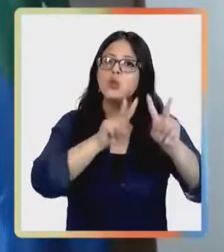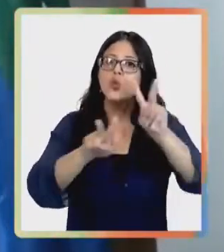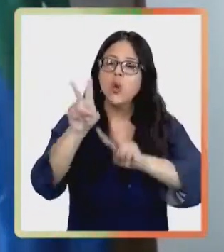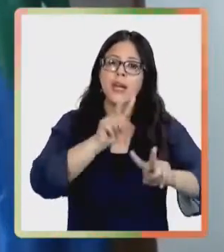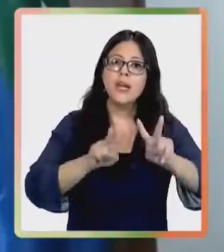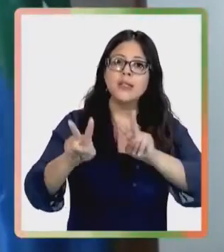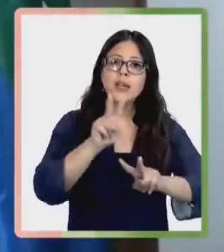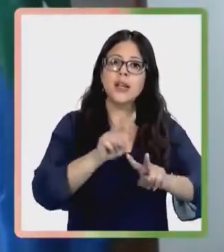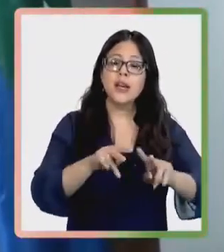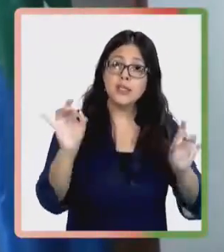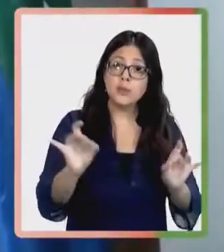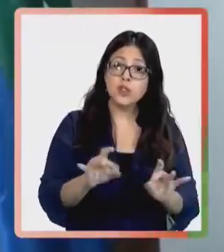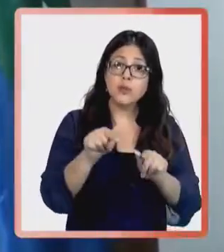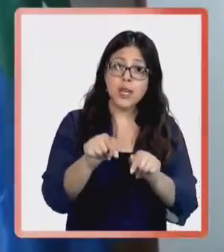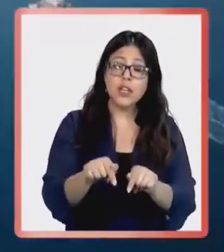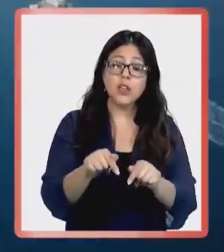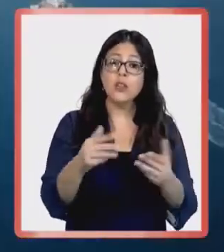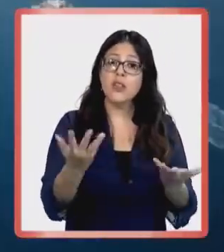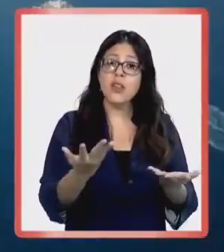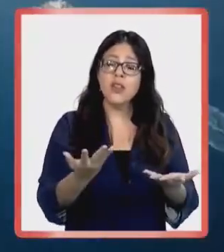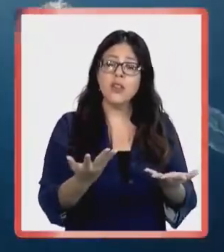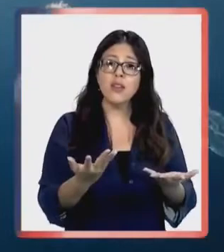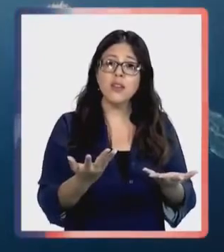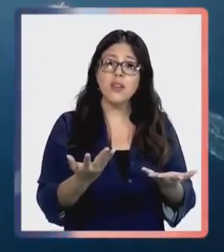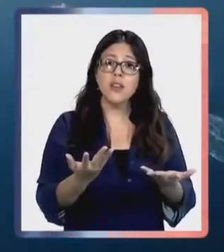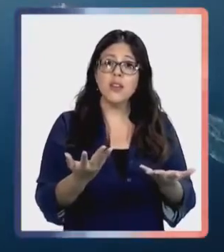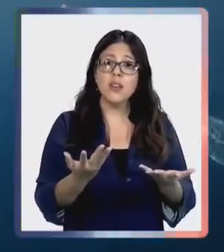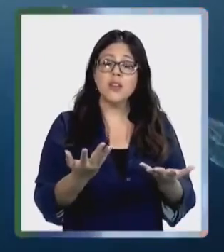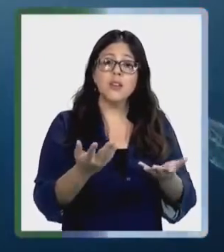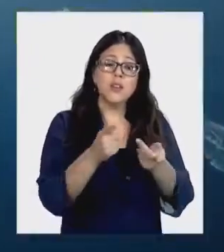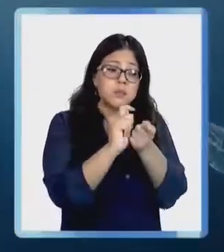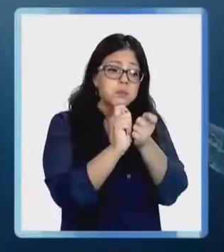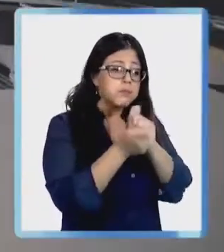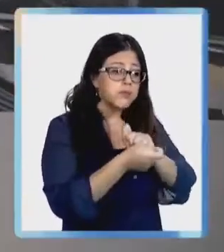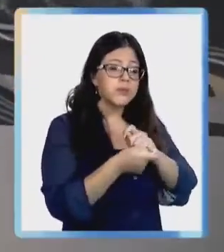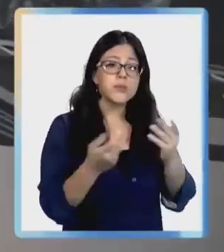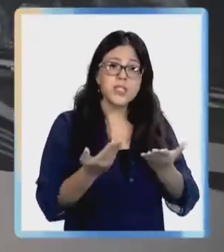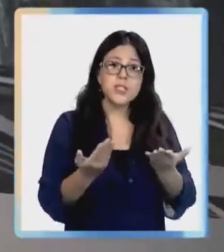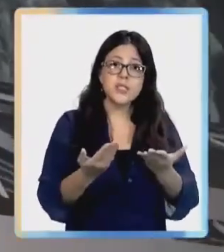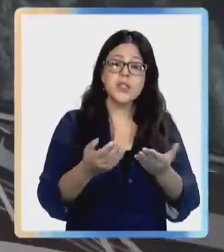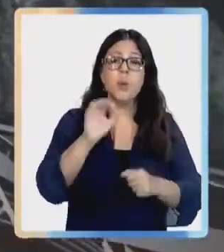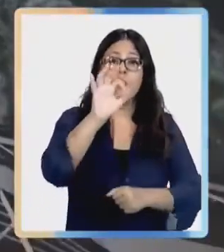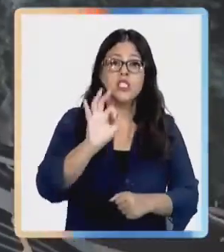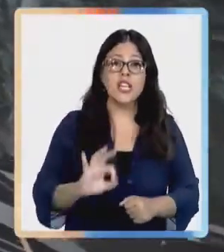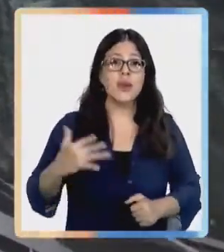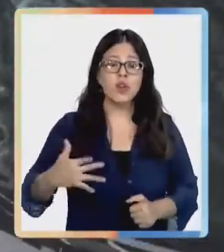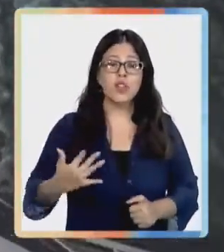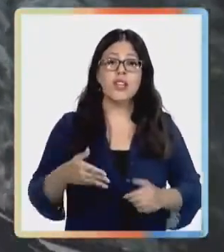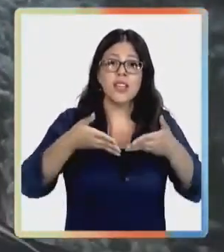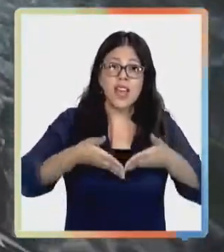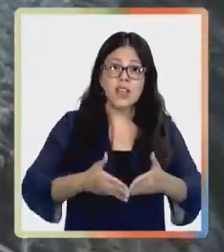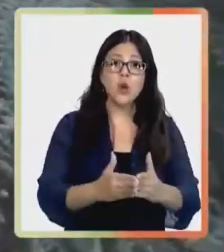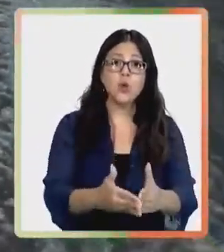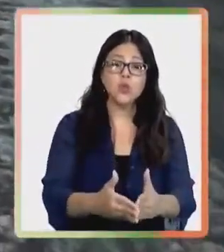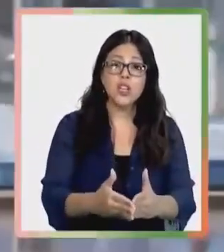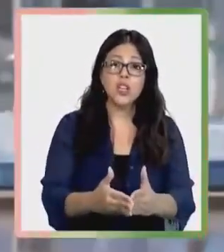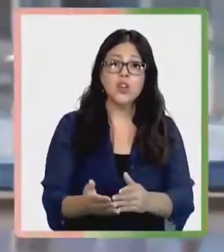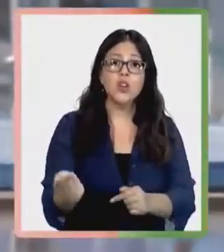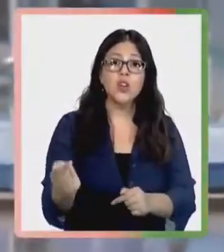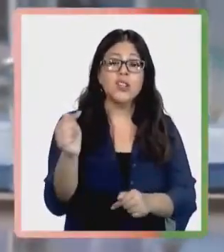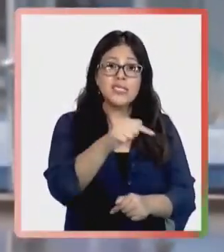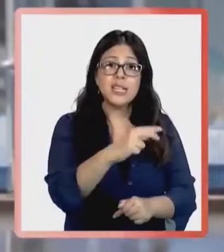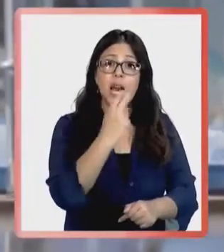que se va a traducir es que un gran porcentaje de los cruceros que llegan a Puerto Montt o recalen en Puerto Montt ya no queden y recalen en Puerto Montt, sino que se vayan a Punta